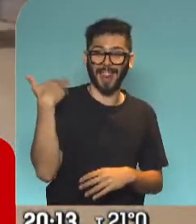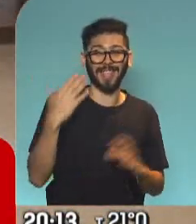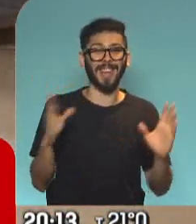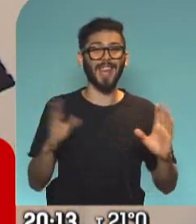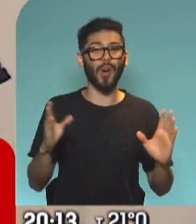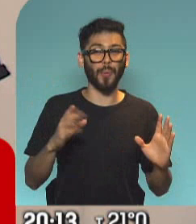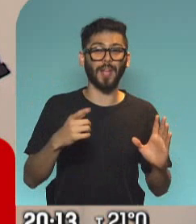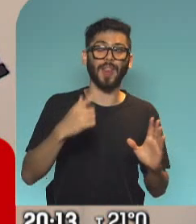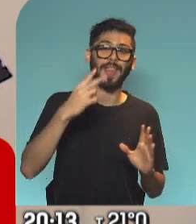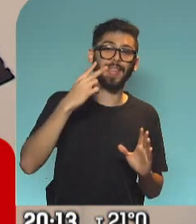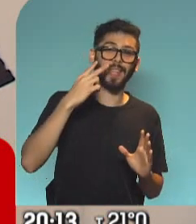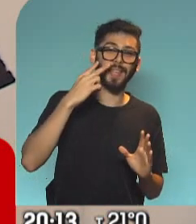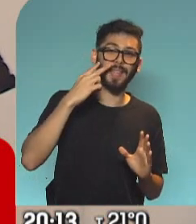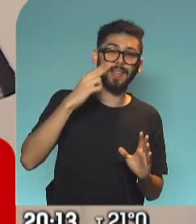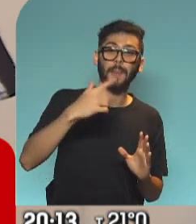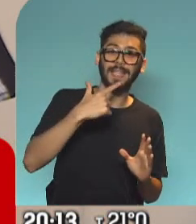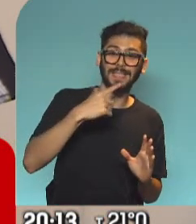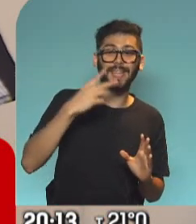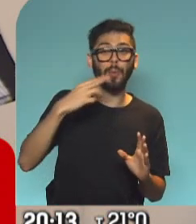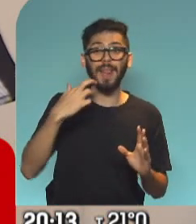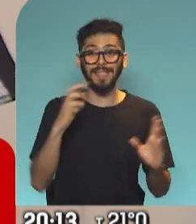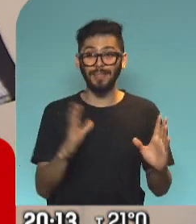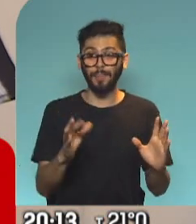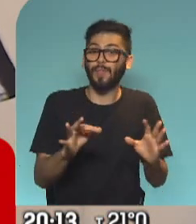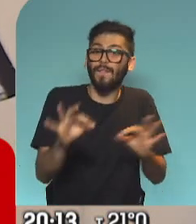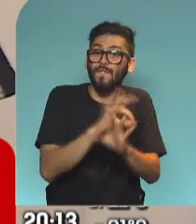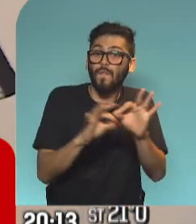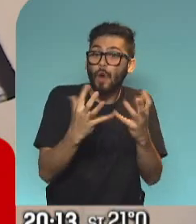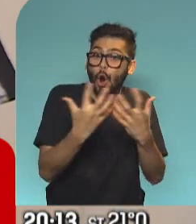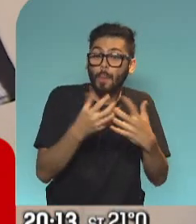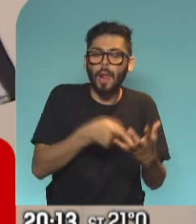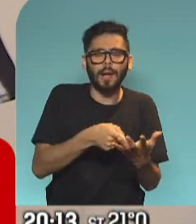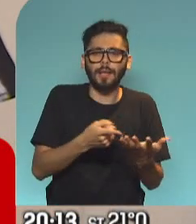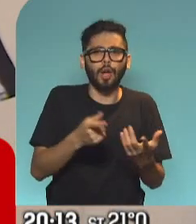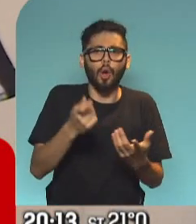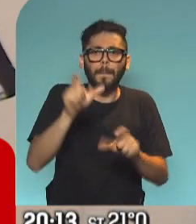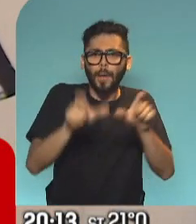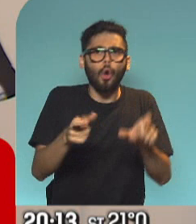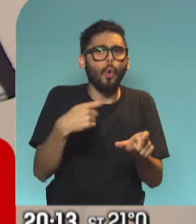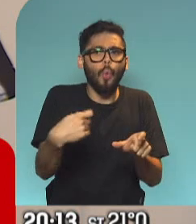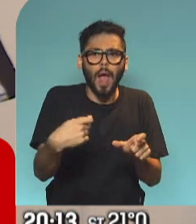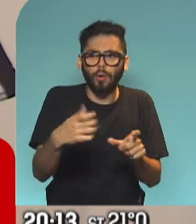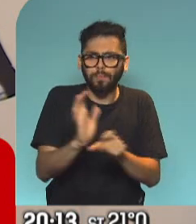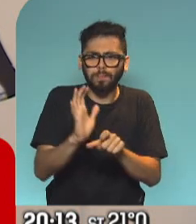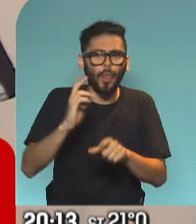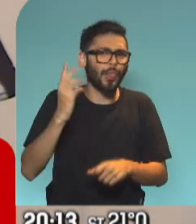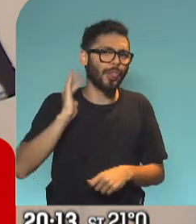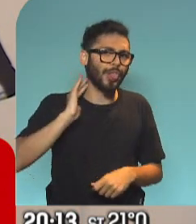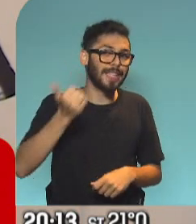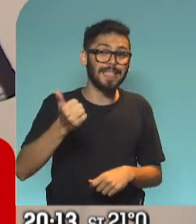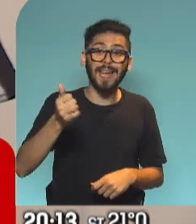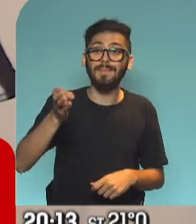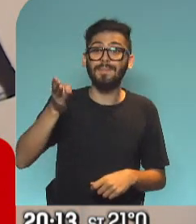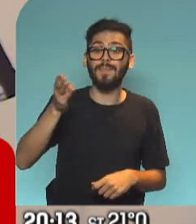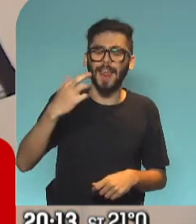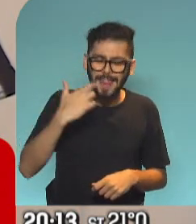gobierno entre el 17 y el 19, hizo que los jubilados y jubiladas perdieran un 16% de la capacidad,